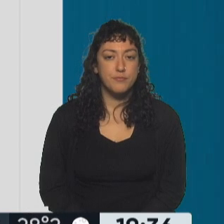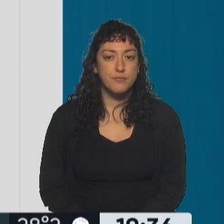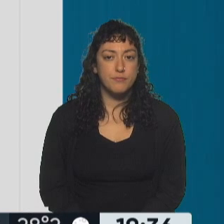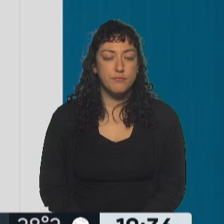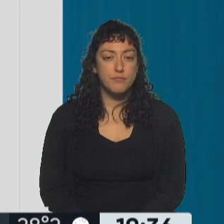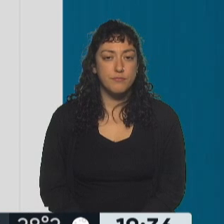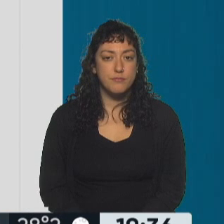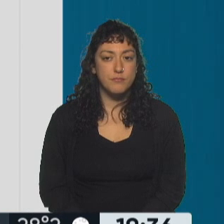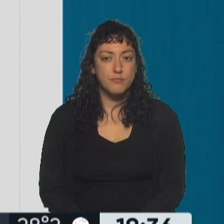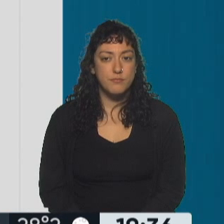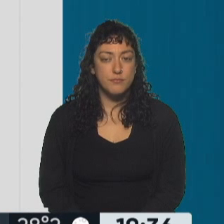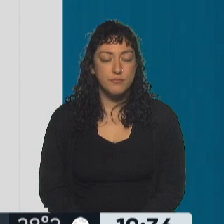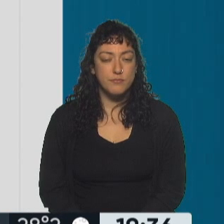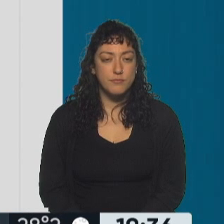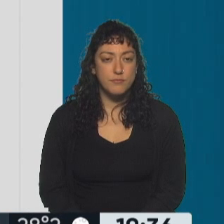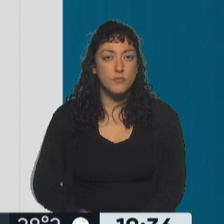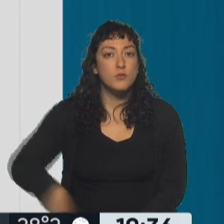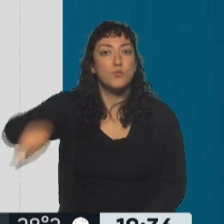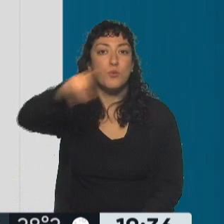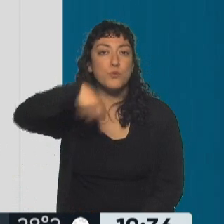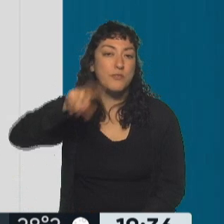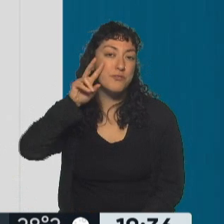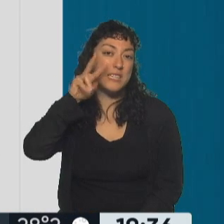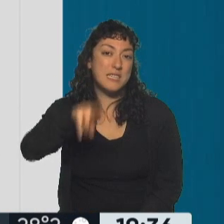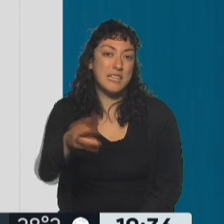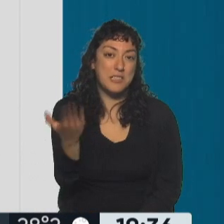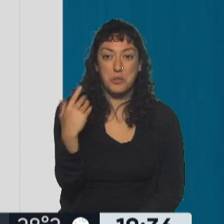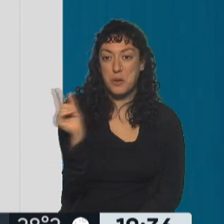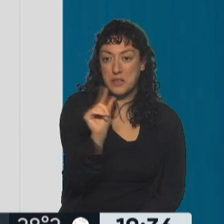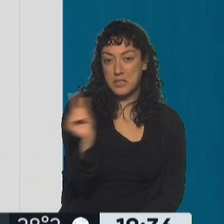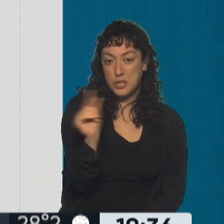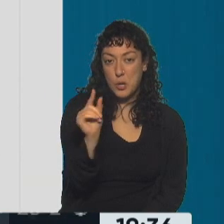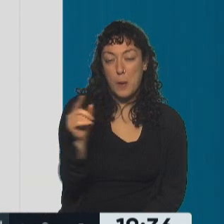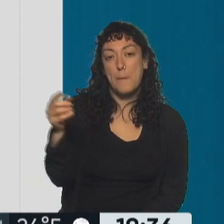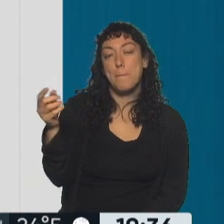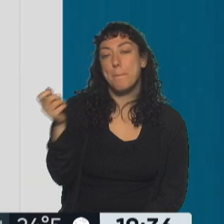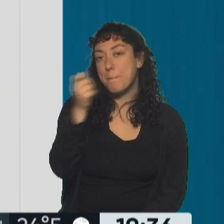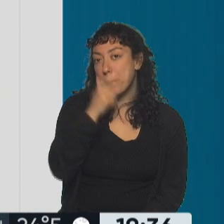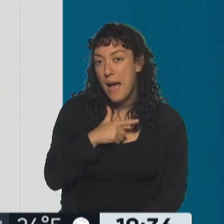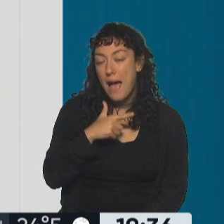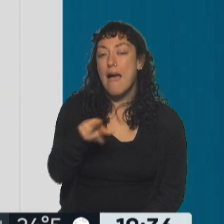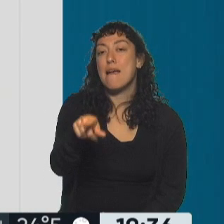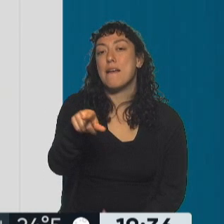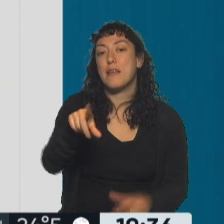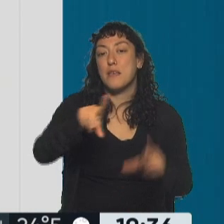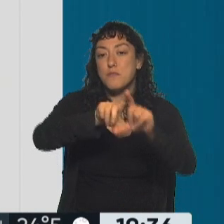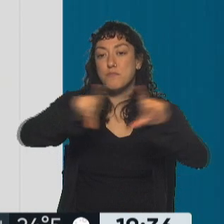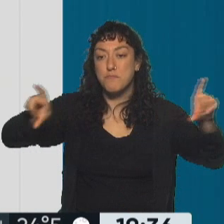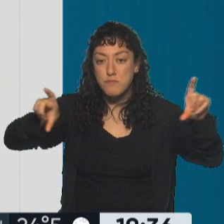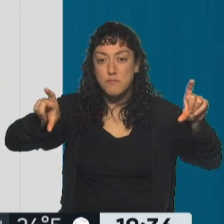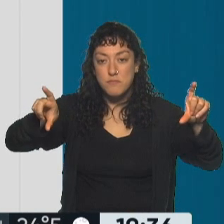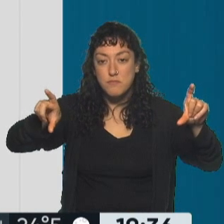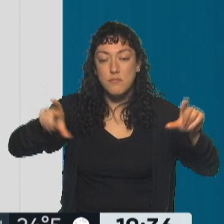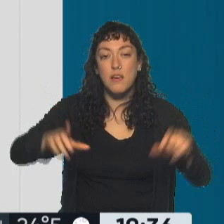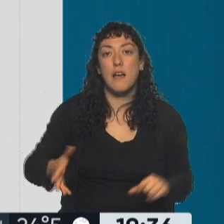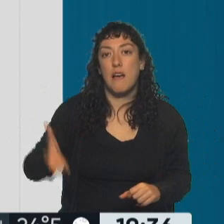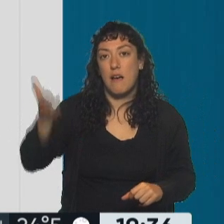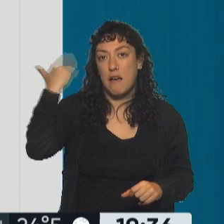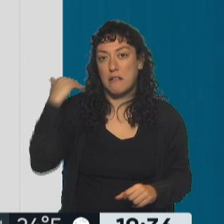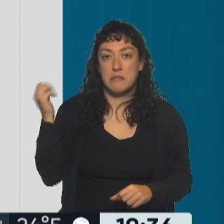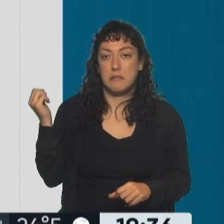dice, ¿no? Y no hacer una cosa distinta de lo que uno dice, y lamentablemente siento que María Eugenia ha tomado varias decisiones